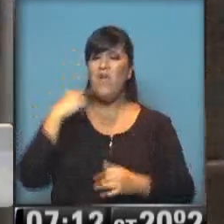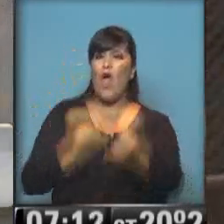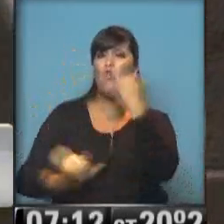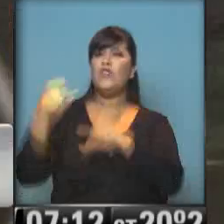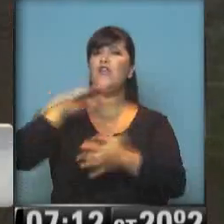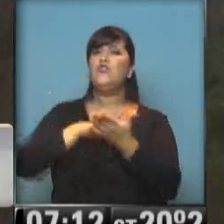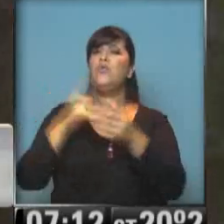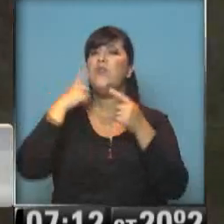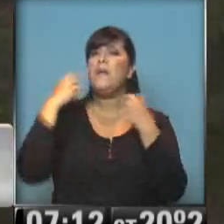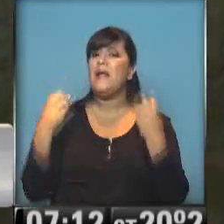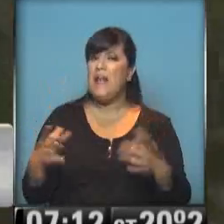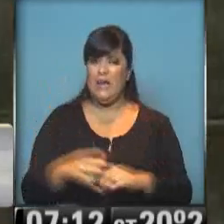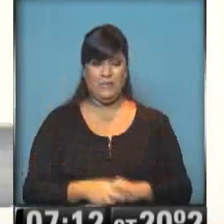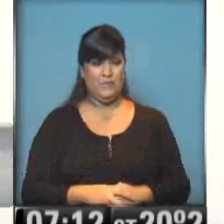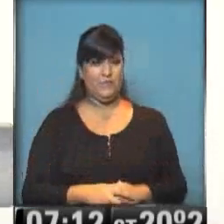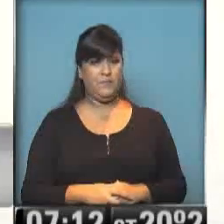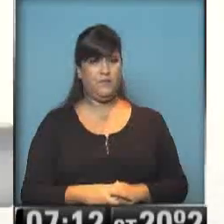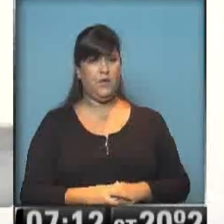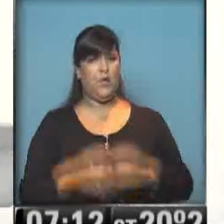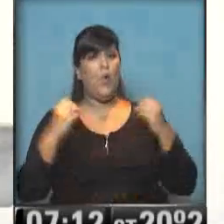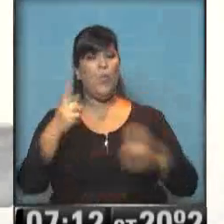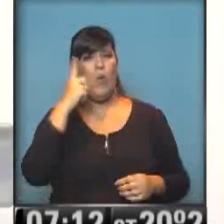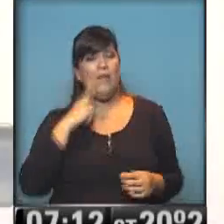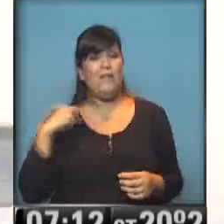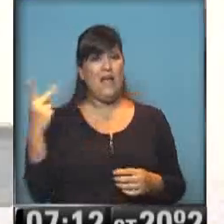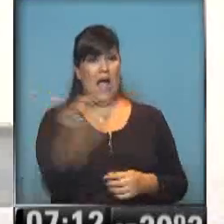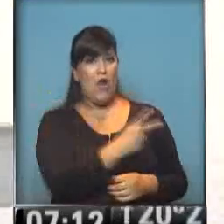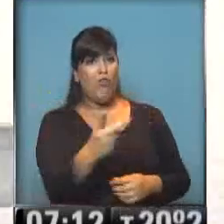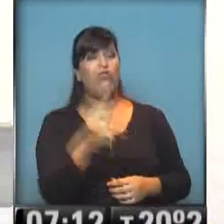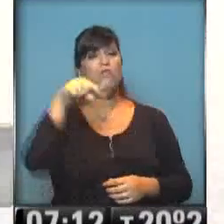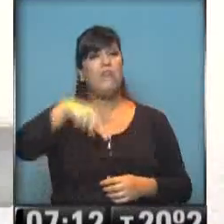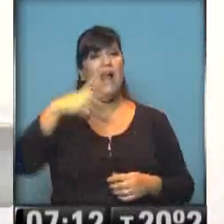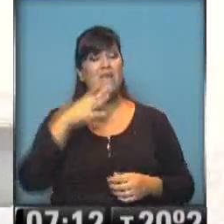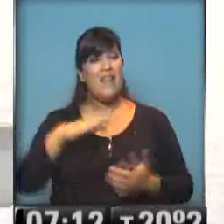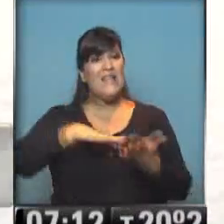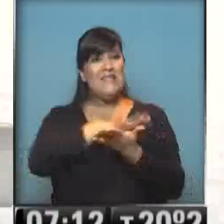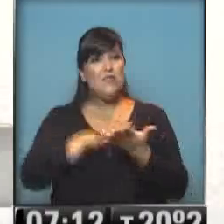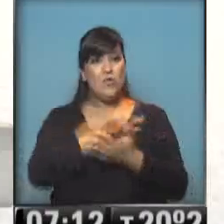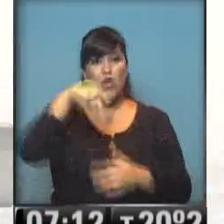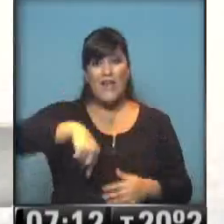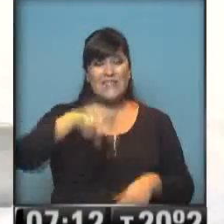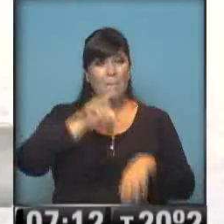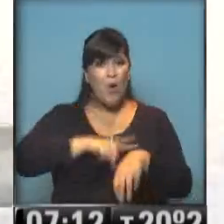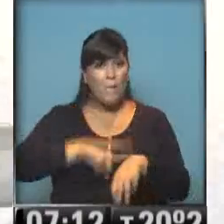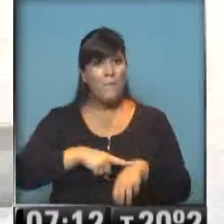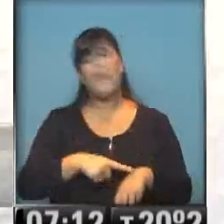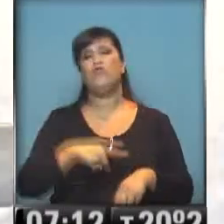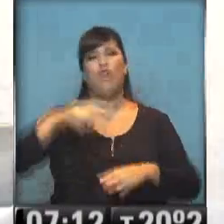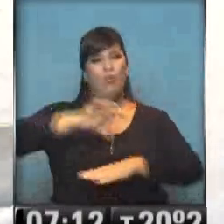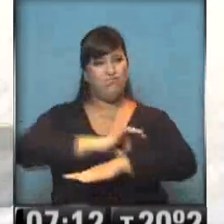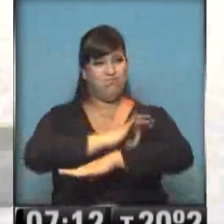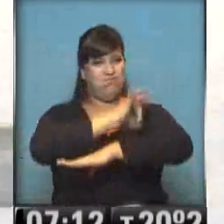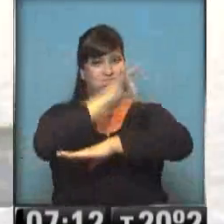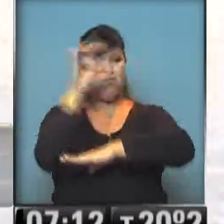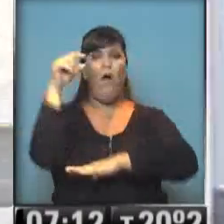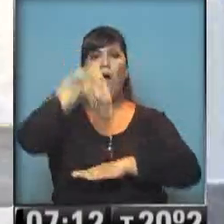minuto. Buen día, Lourdes. Buen día, Alejandro. La situación en este minuto o en estos momentos, en el amanecer,